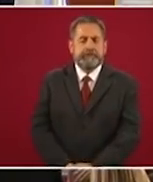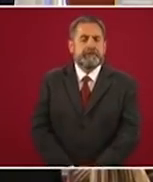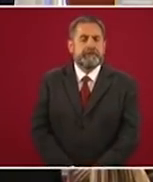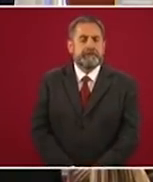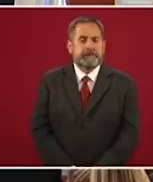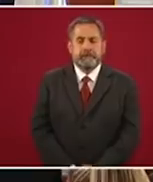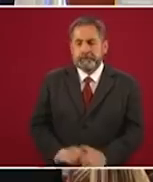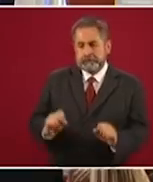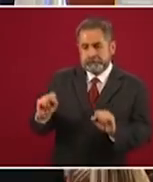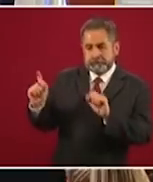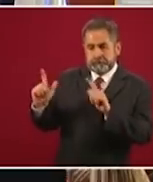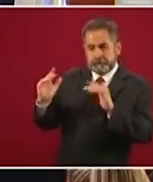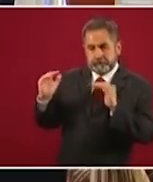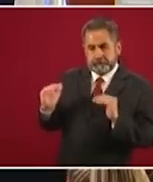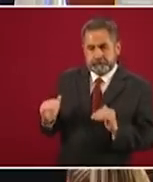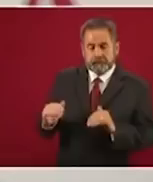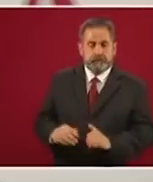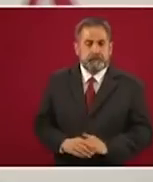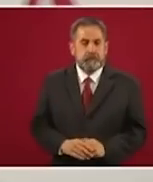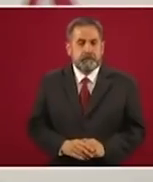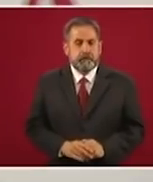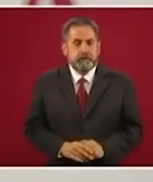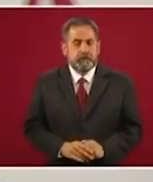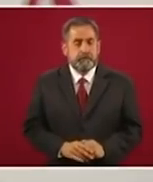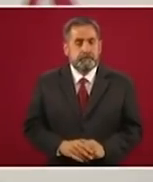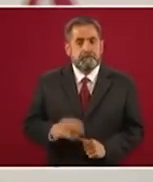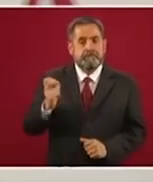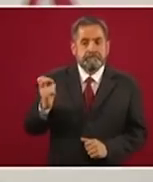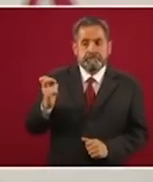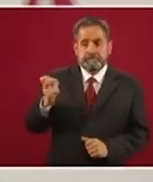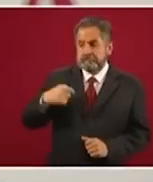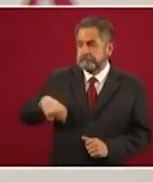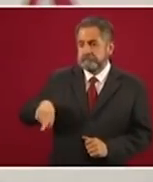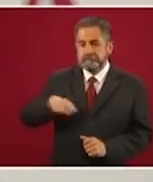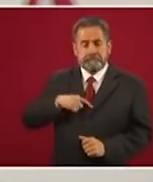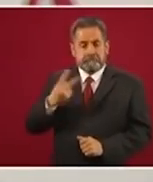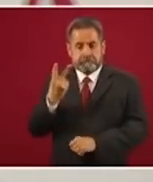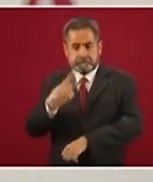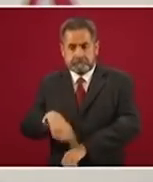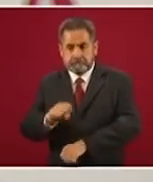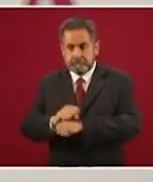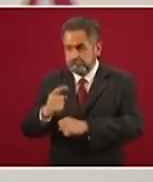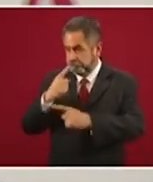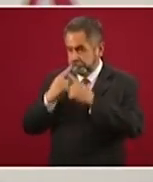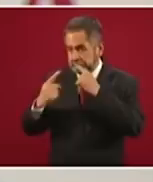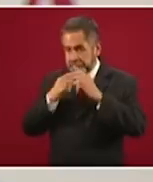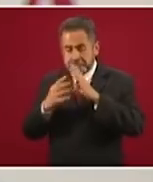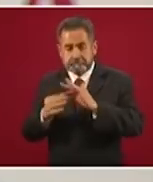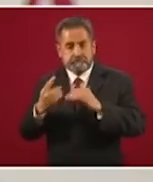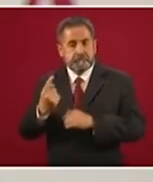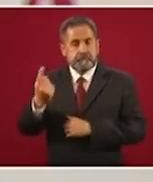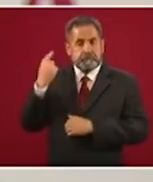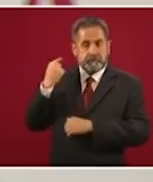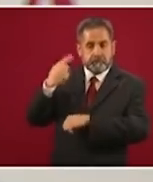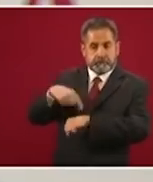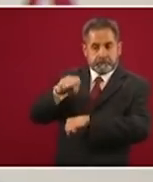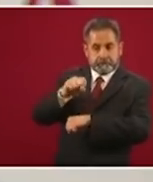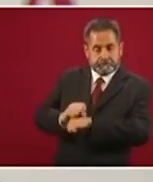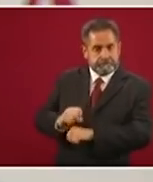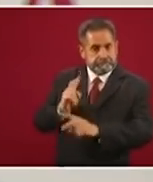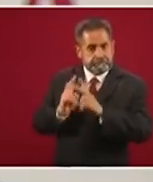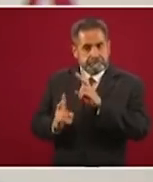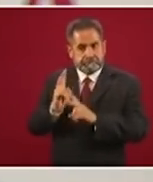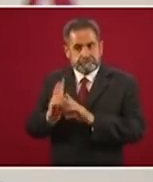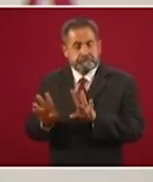La siguiente, por favor. Este es un asunto que hemos estado conversando también las últimas dos semanas. La semana pasada hablábamos de que nos faltaba ya nada más